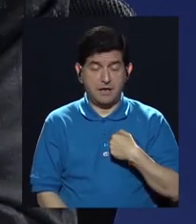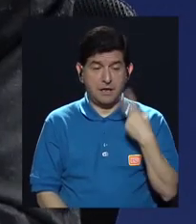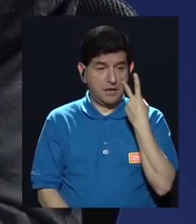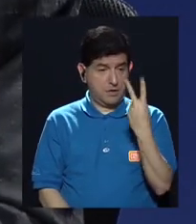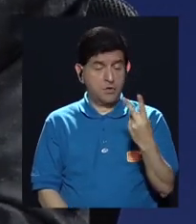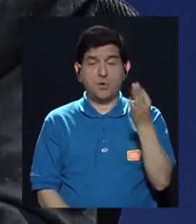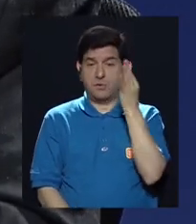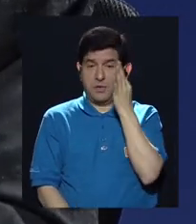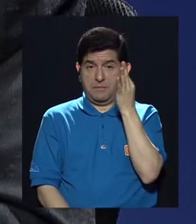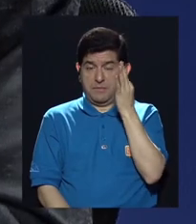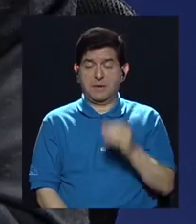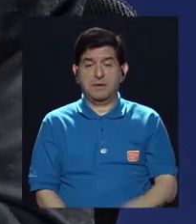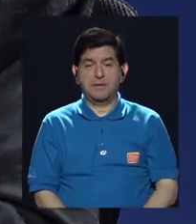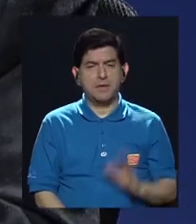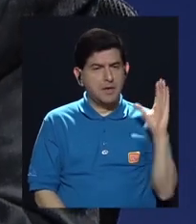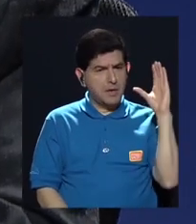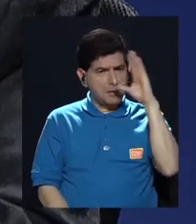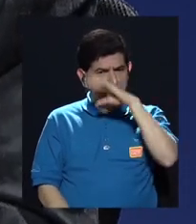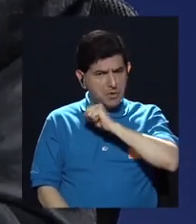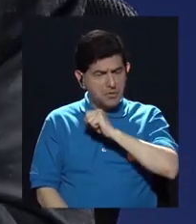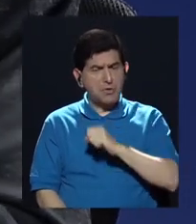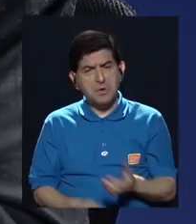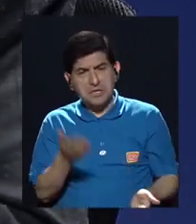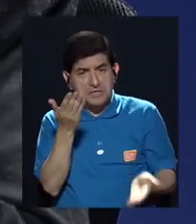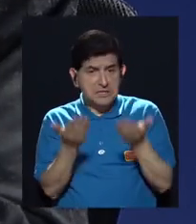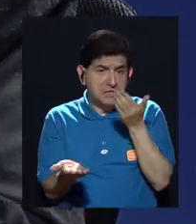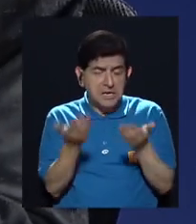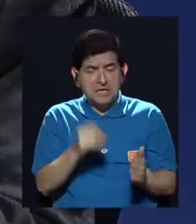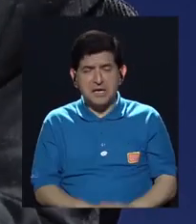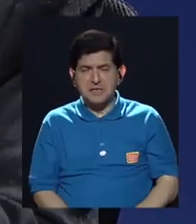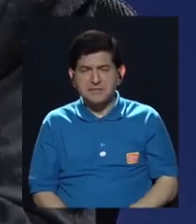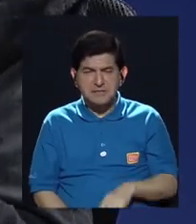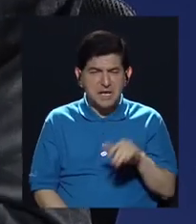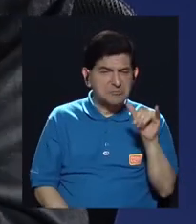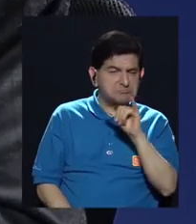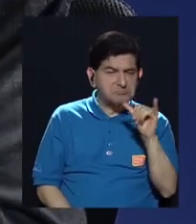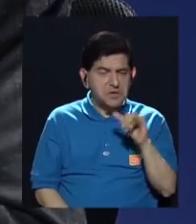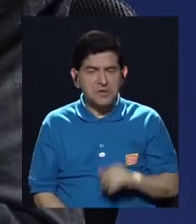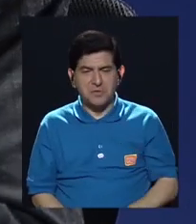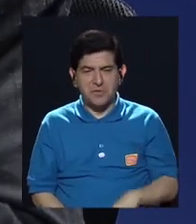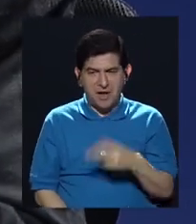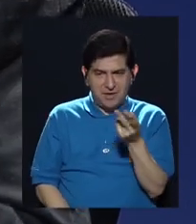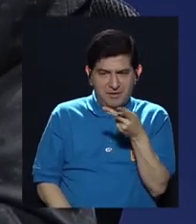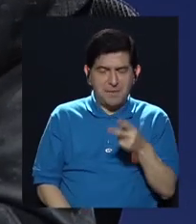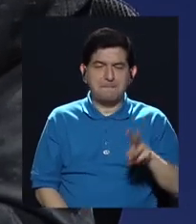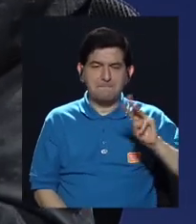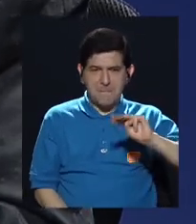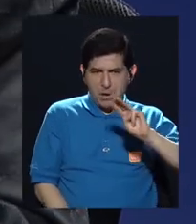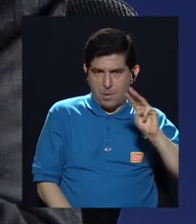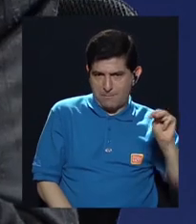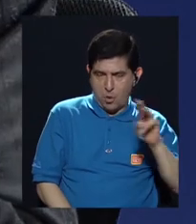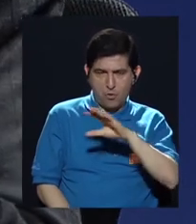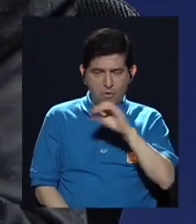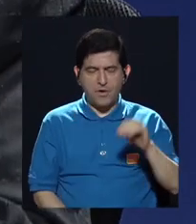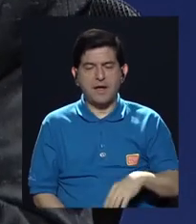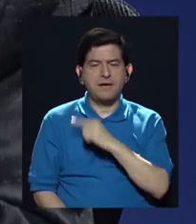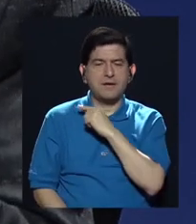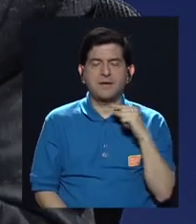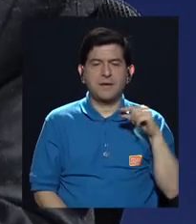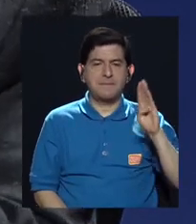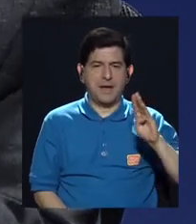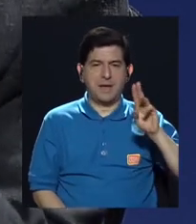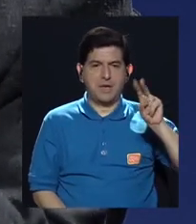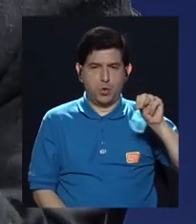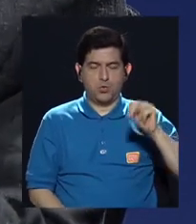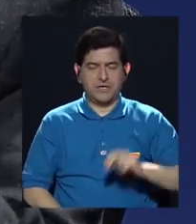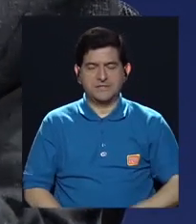que yo vi de don Pepe, me estoy dando cuenta que por aquí, por ahí, andaba también, tanto con don Manuel como con el